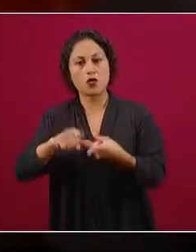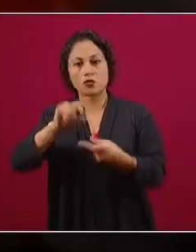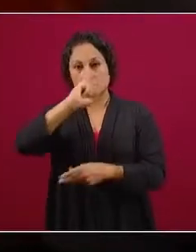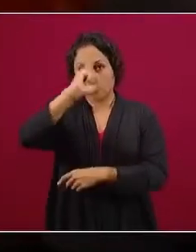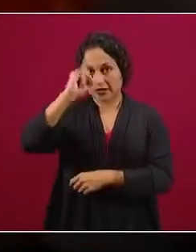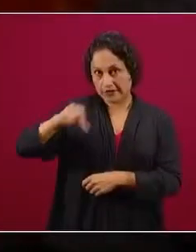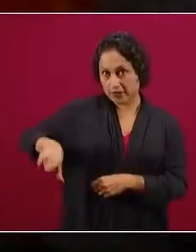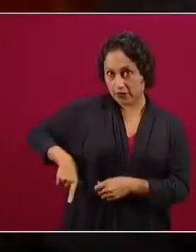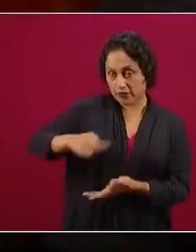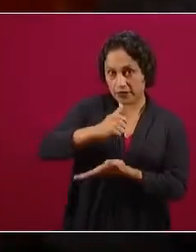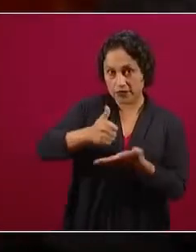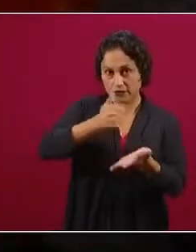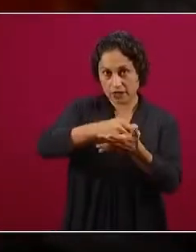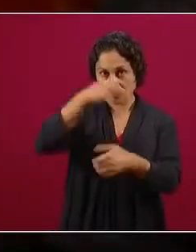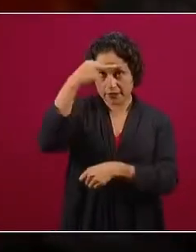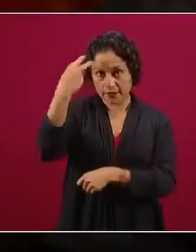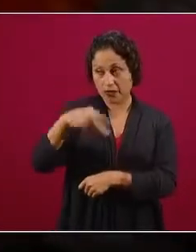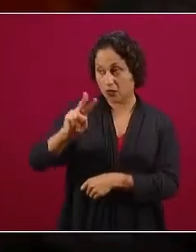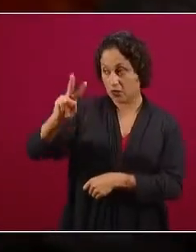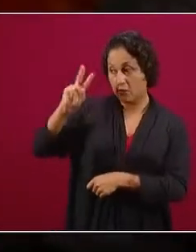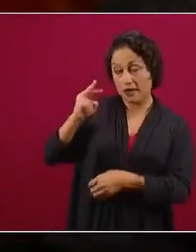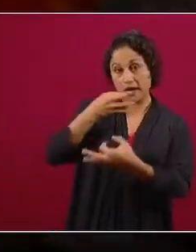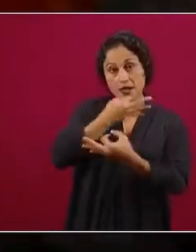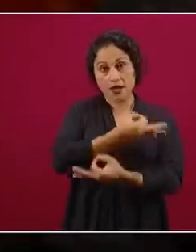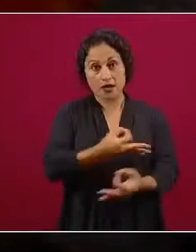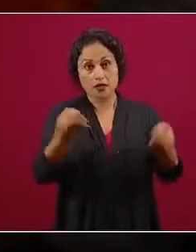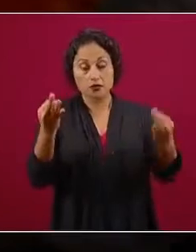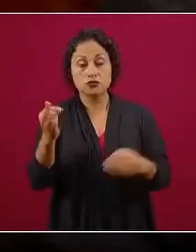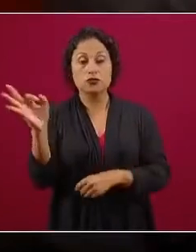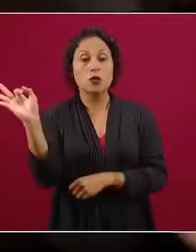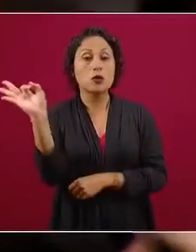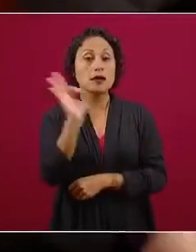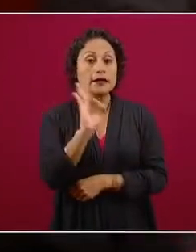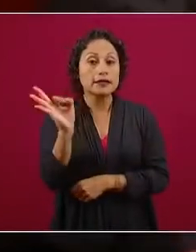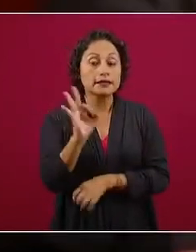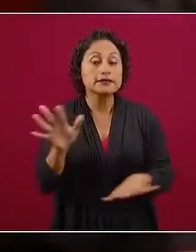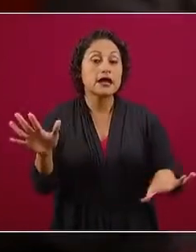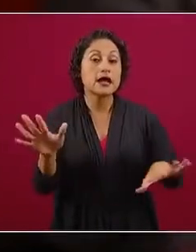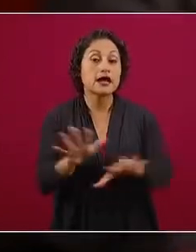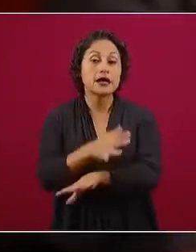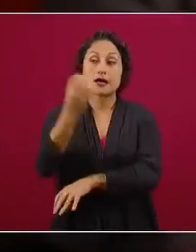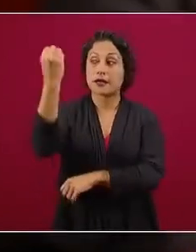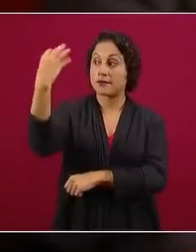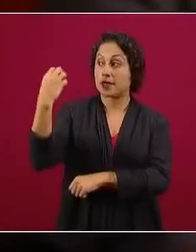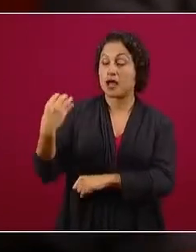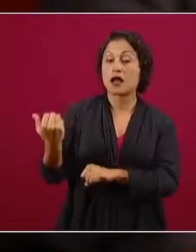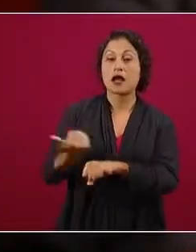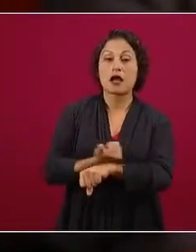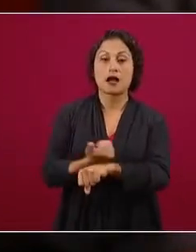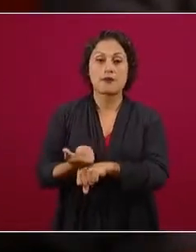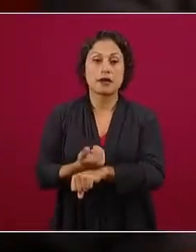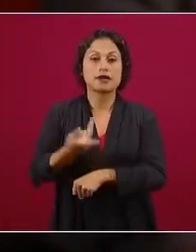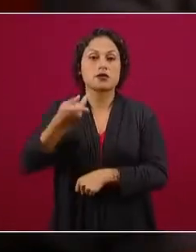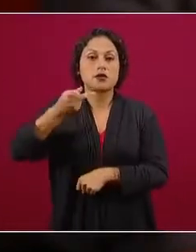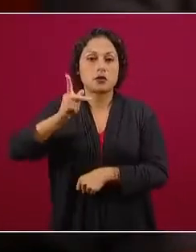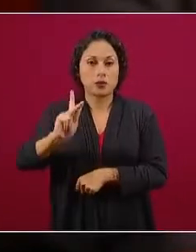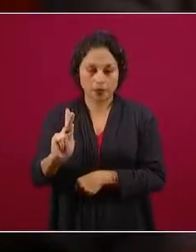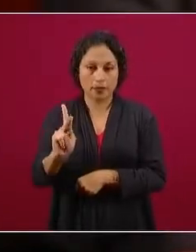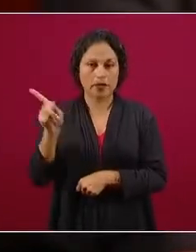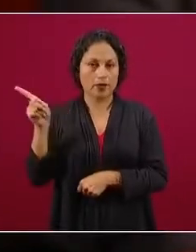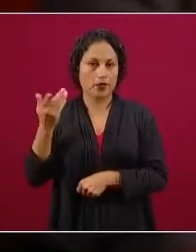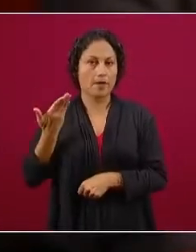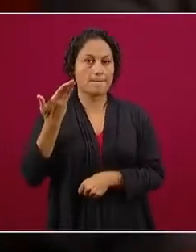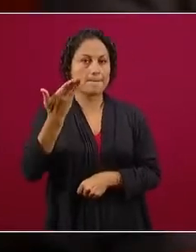la jefa de gobierno de la Ciudad de México, que posiblemente se pueda pasar al amarillo, pero pidió, pues ahora sí que colaboración de